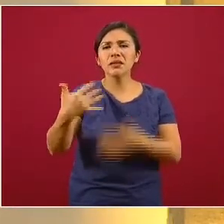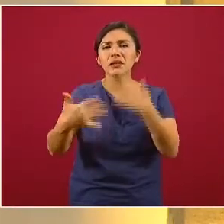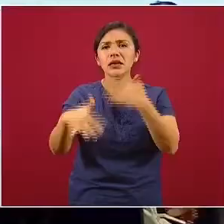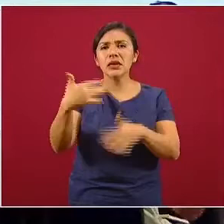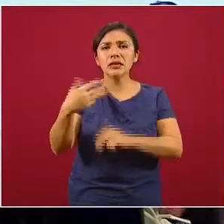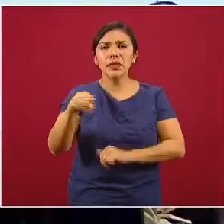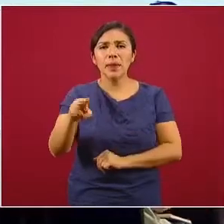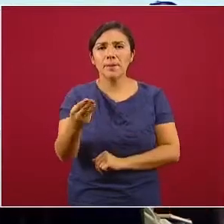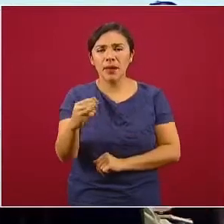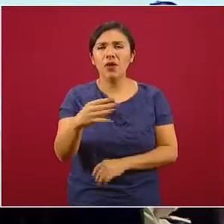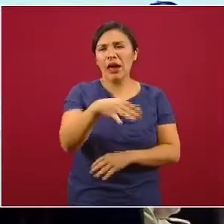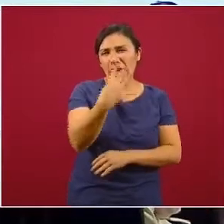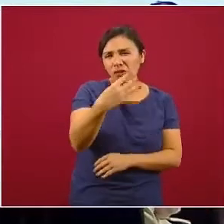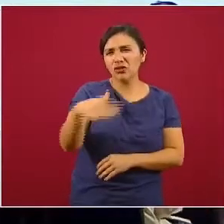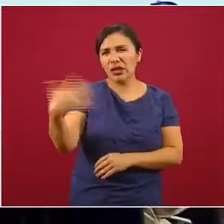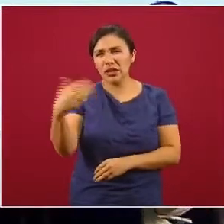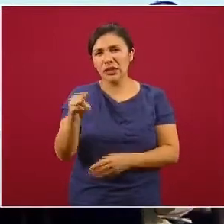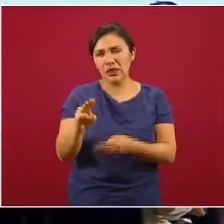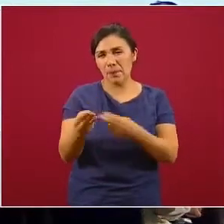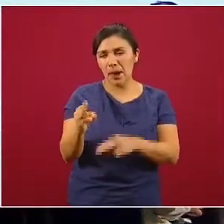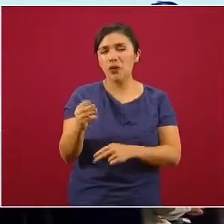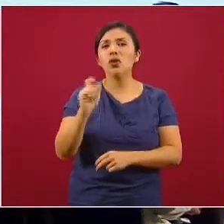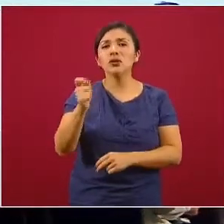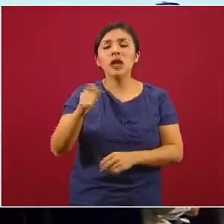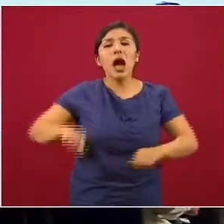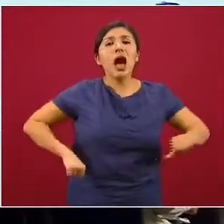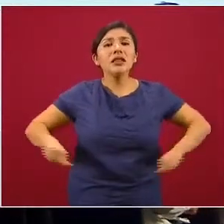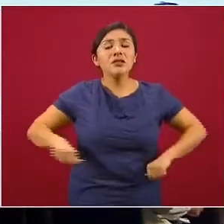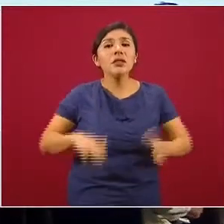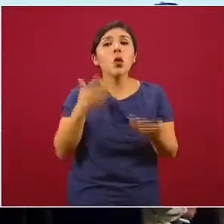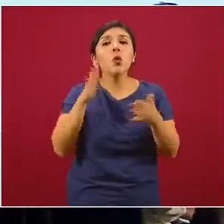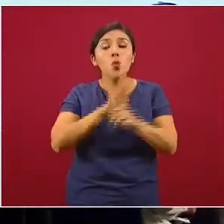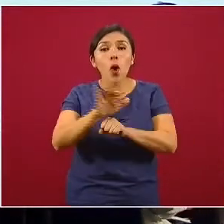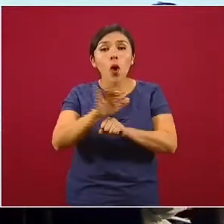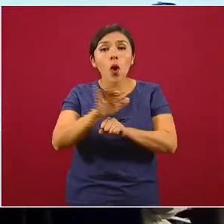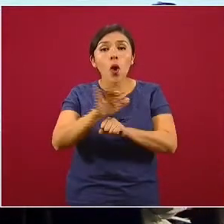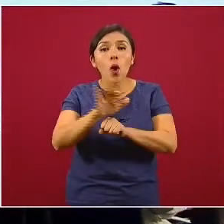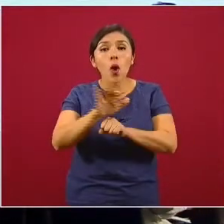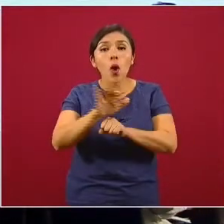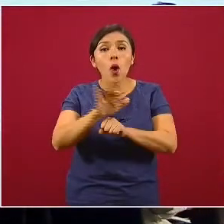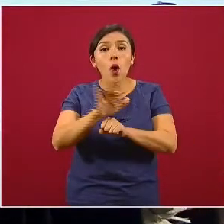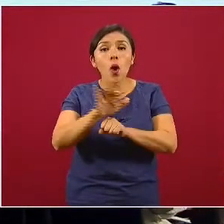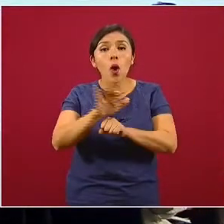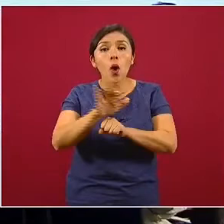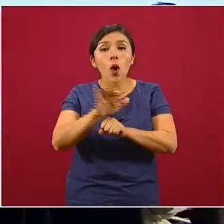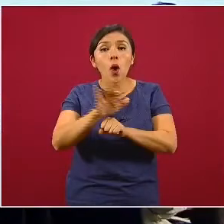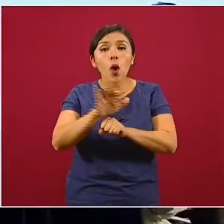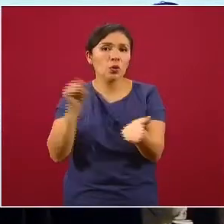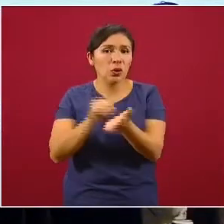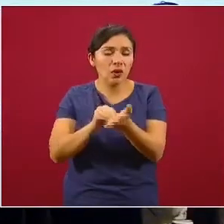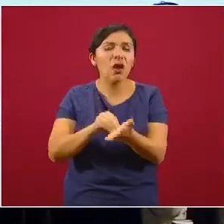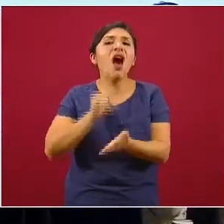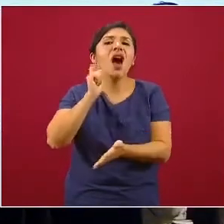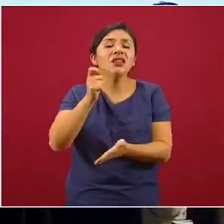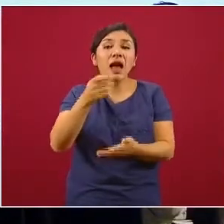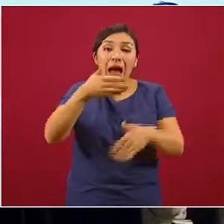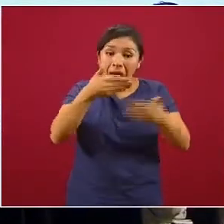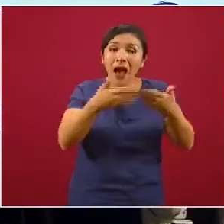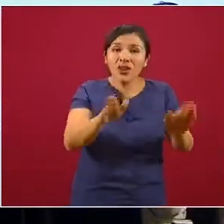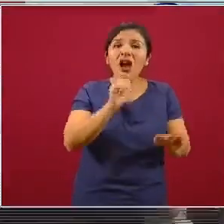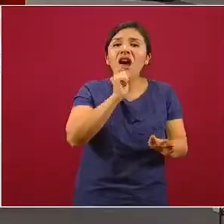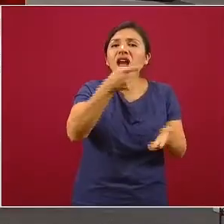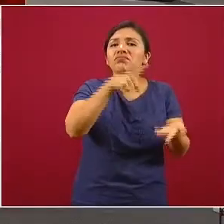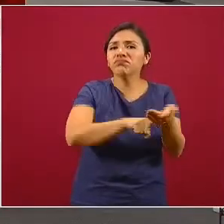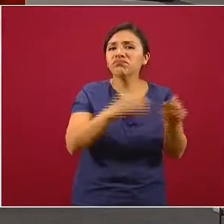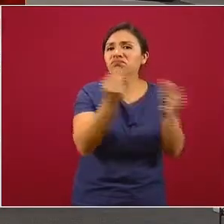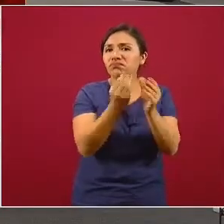mayo, 14 y 15 de mayo, cuáles son las actividades que pueden abrir, cuáles no pueden abrir y en qué condiciones.